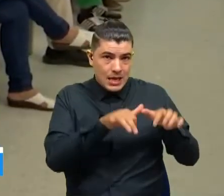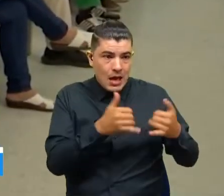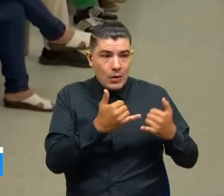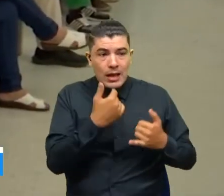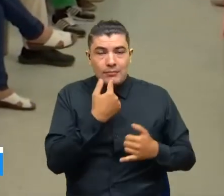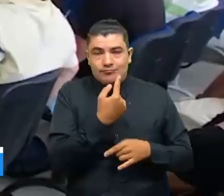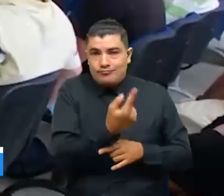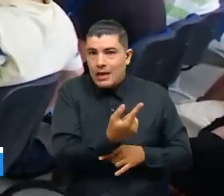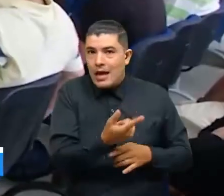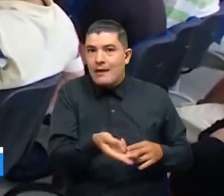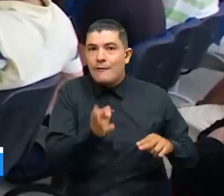el área metropolitana